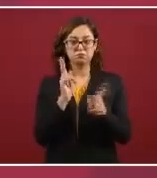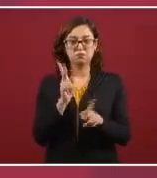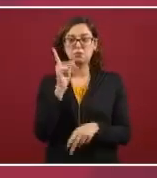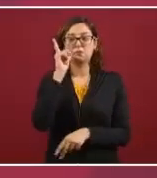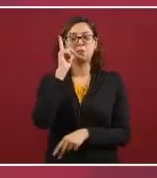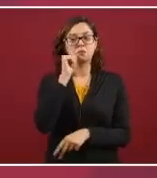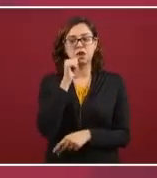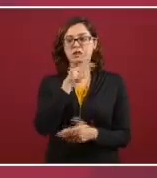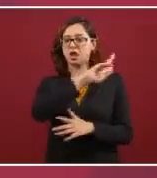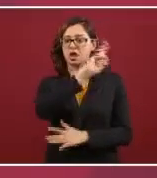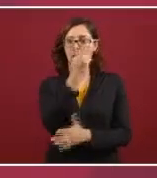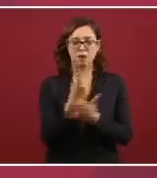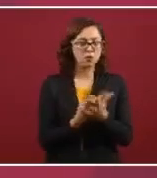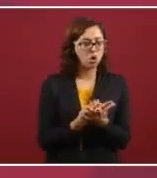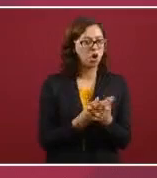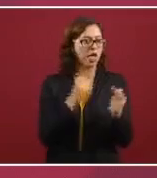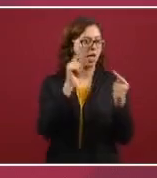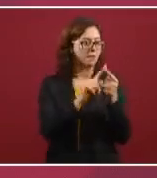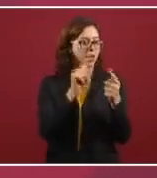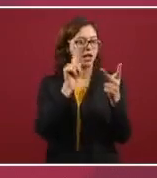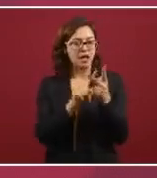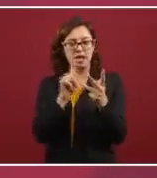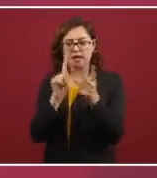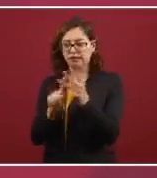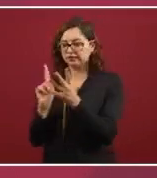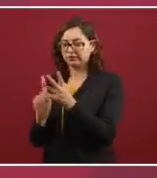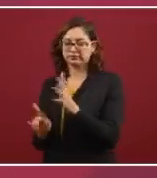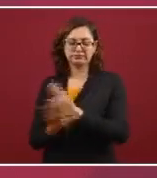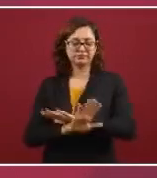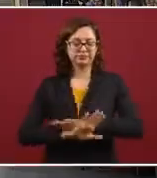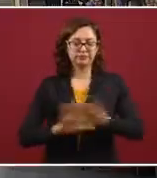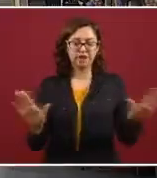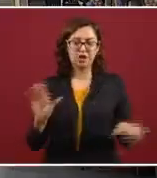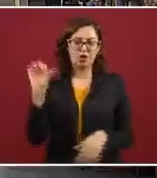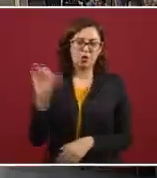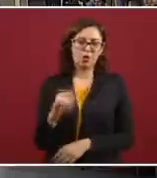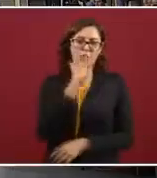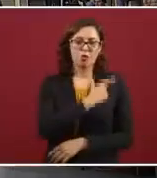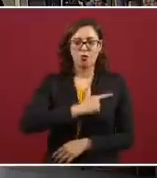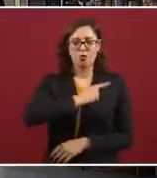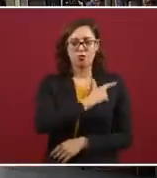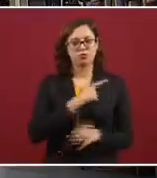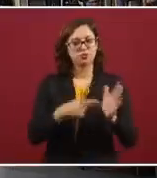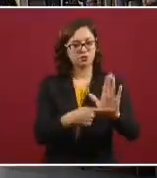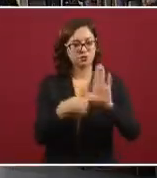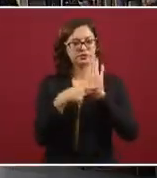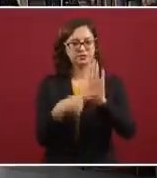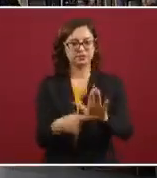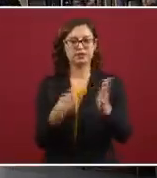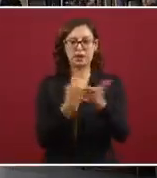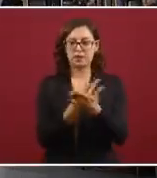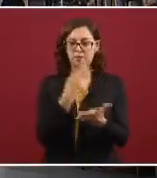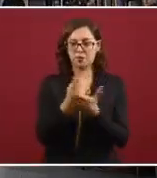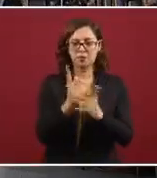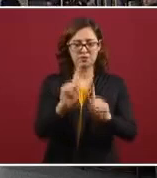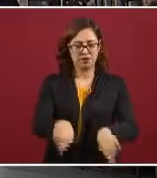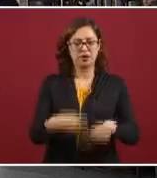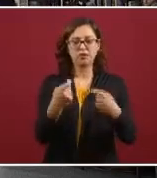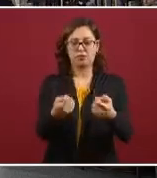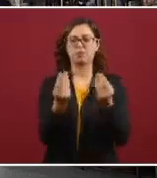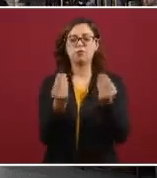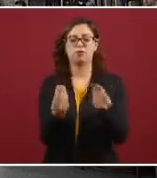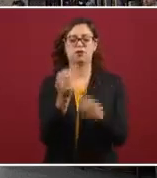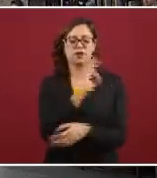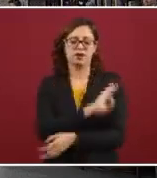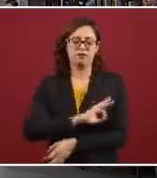haber programas ni este gusto que tuvimos hoy de entregar los premios.